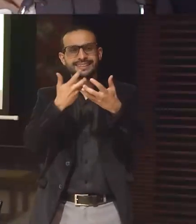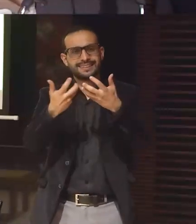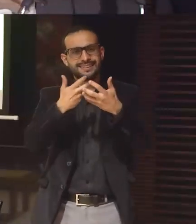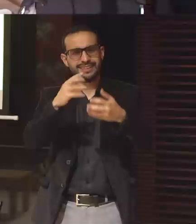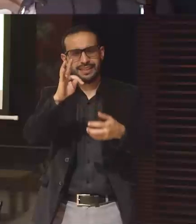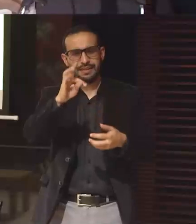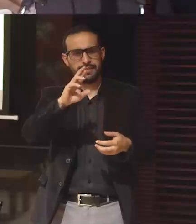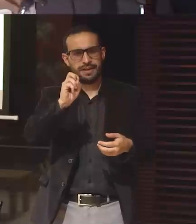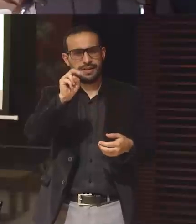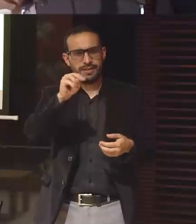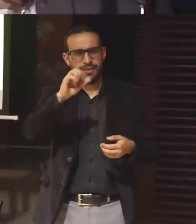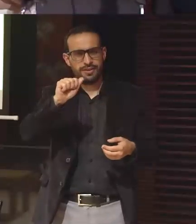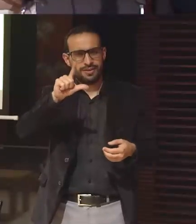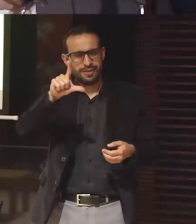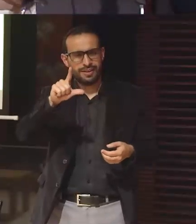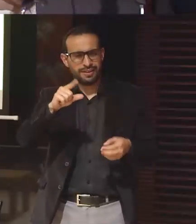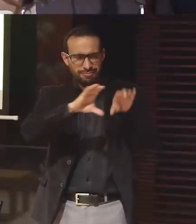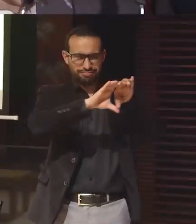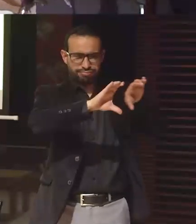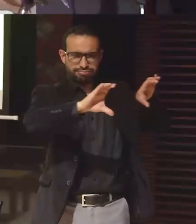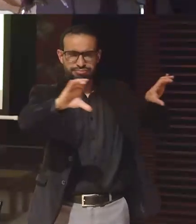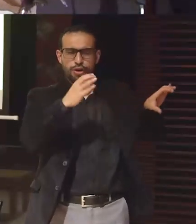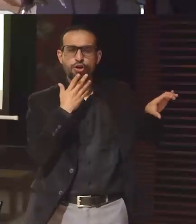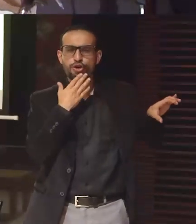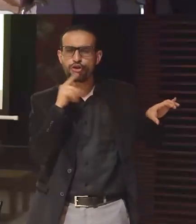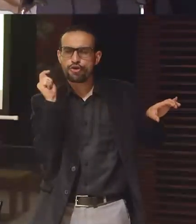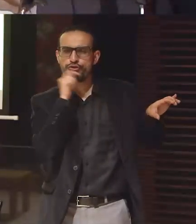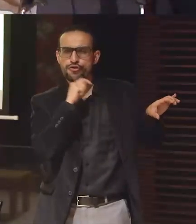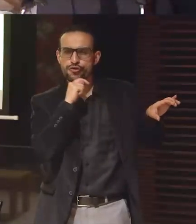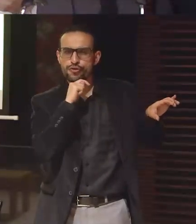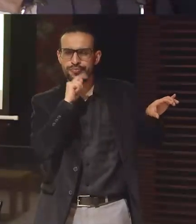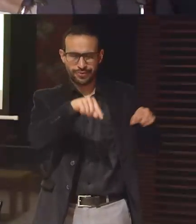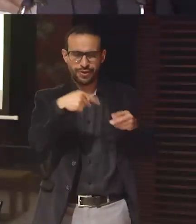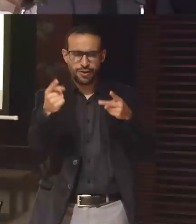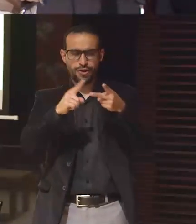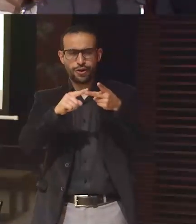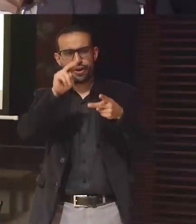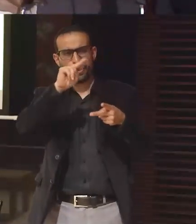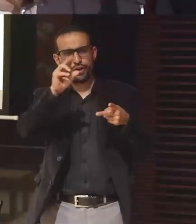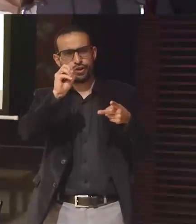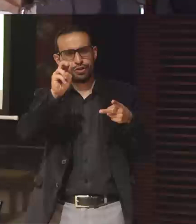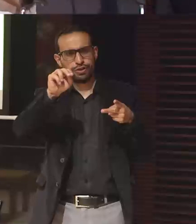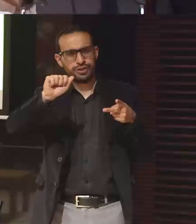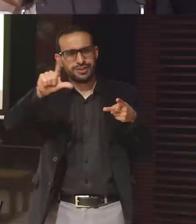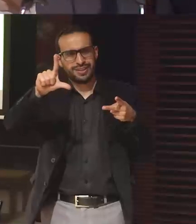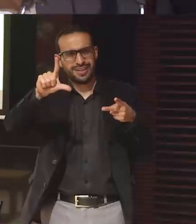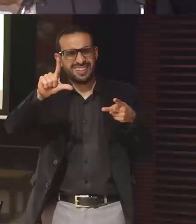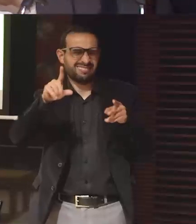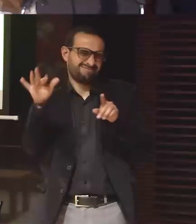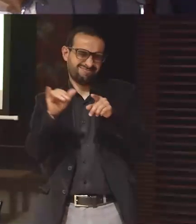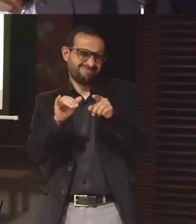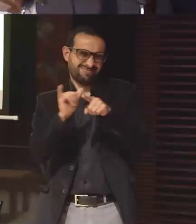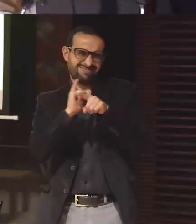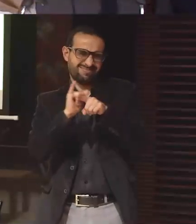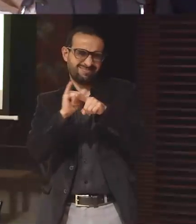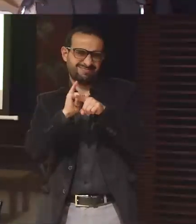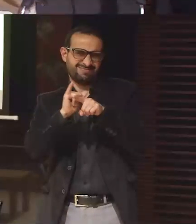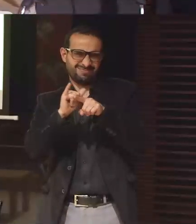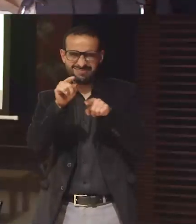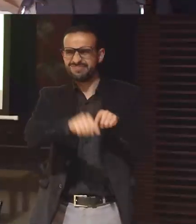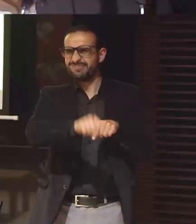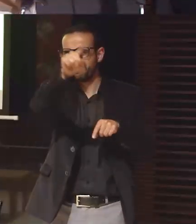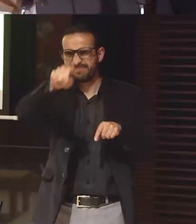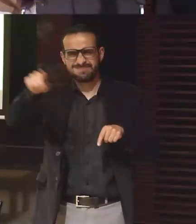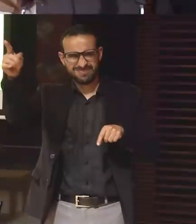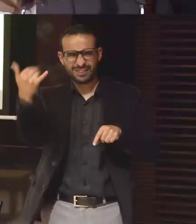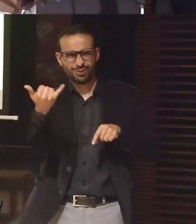ustedes ven, los buses rojos clásicos Transmilenio. Tenemos el transmisonal, que son los buses que se conocen como el SITP, que están por toda la ciudad y que dan